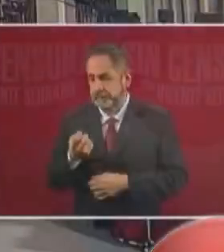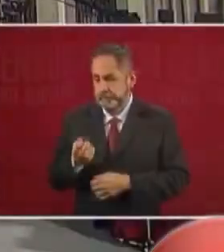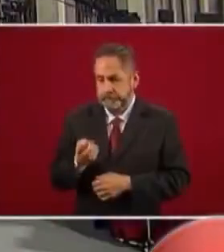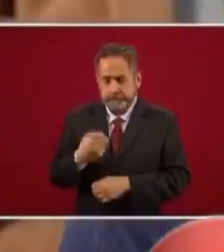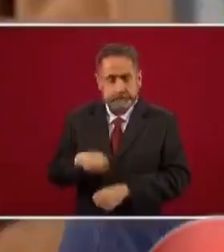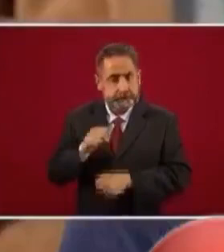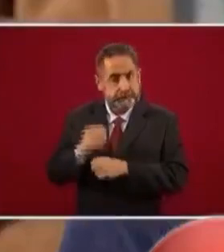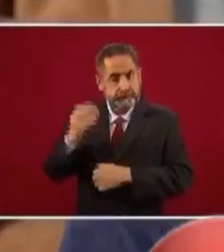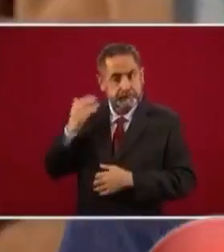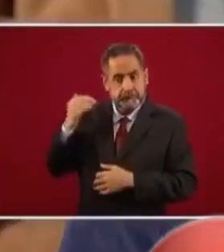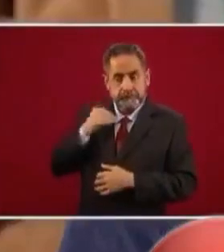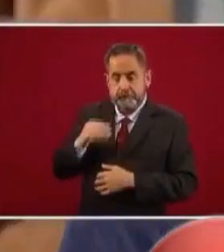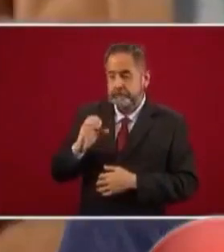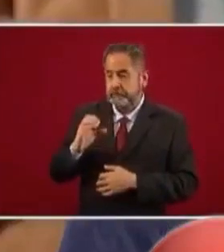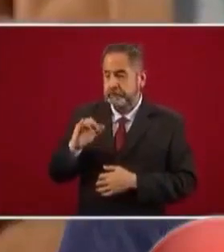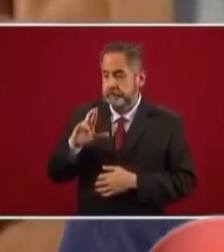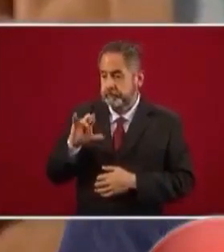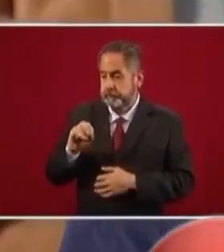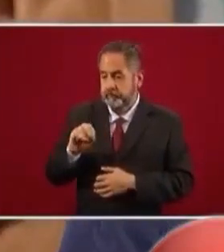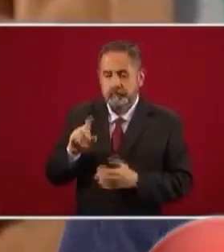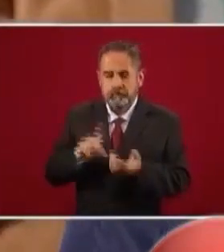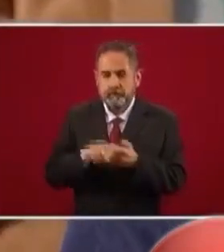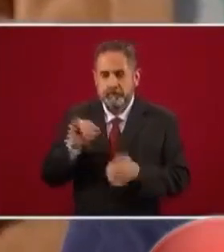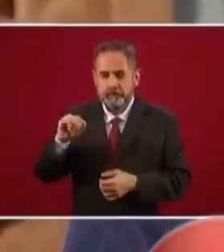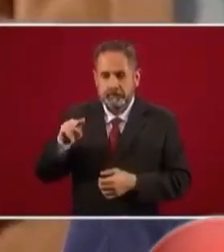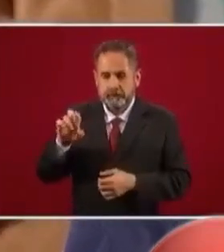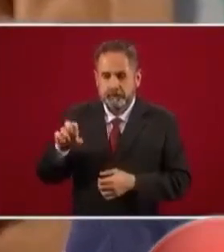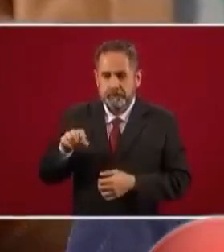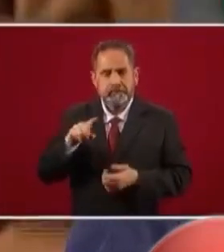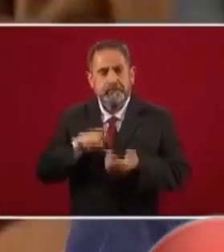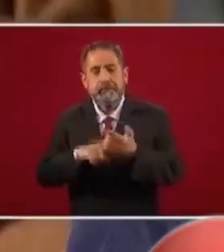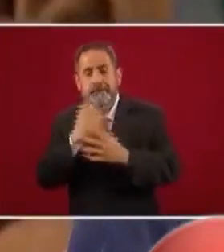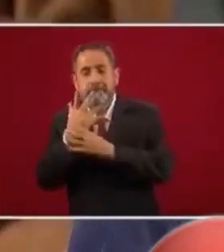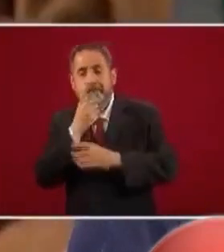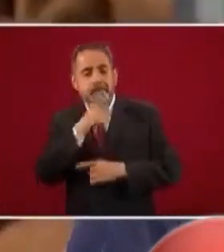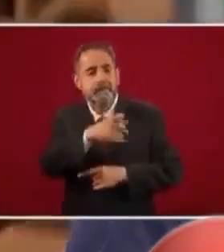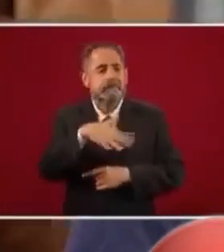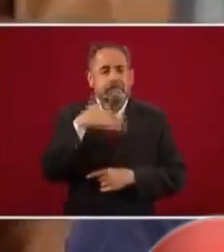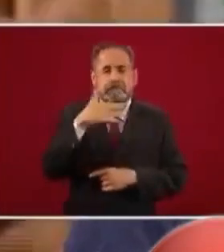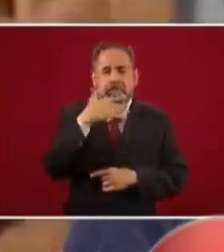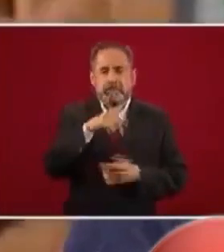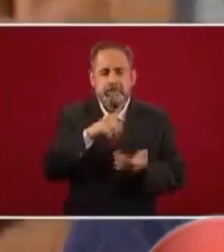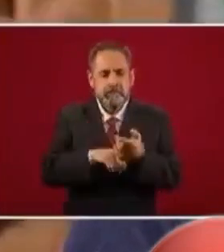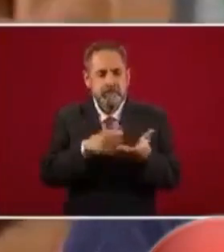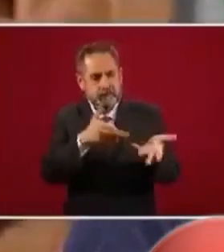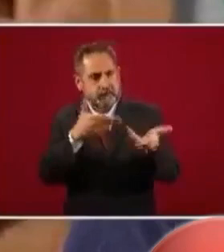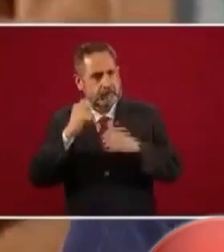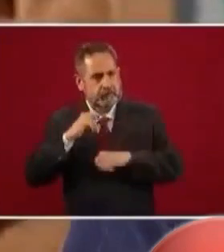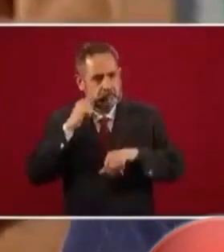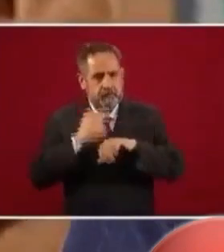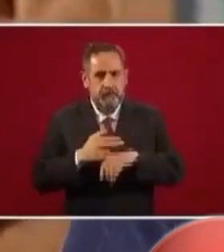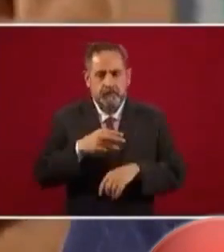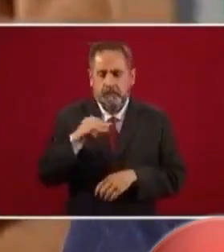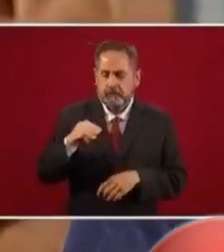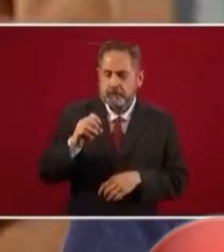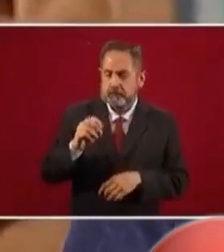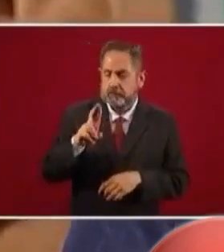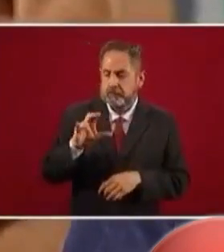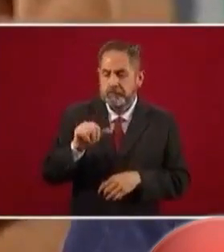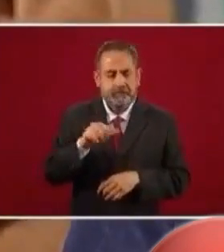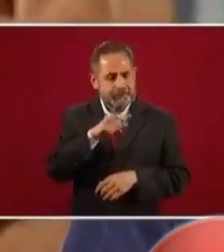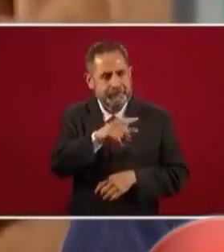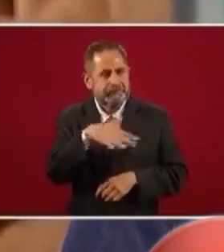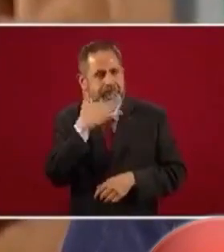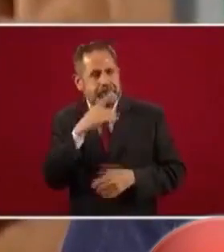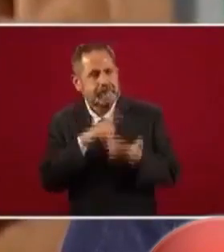consejero electoral Ciro Murayama decía que por triquiñuelas su partido, el partido que usted fundó, y sus aliados tienen